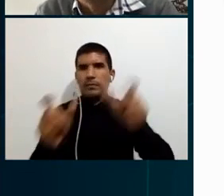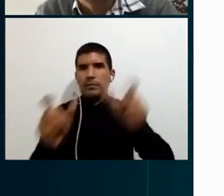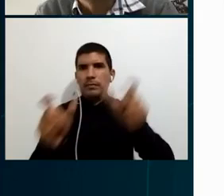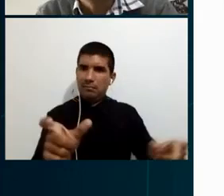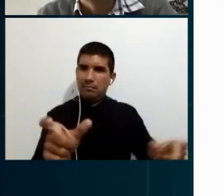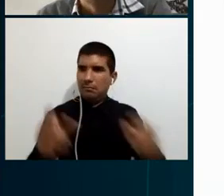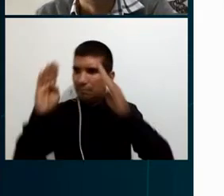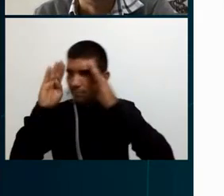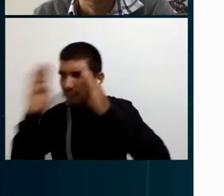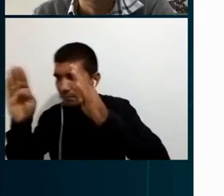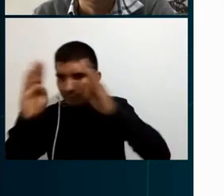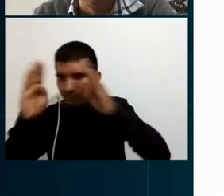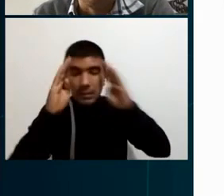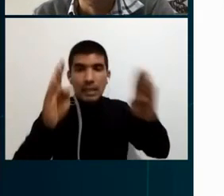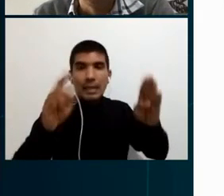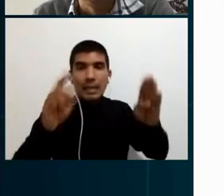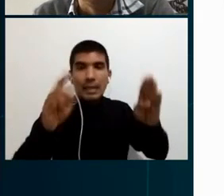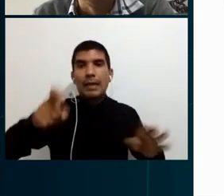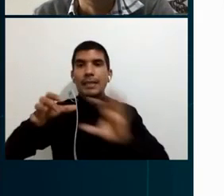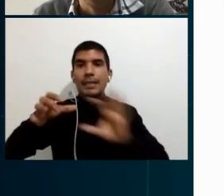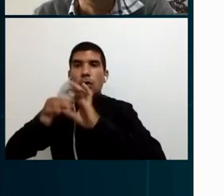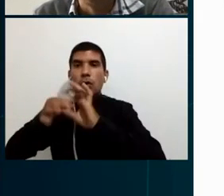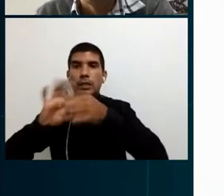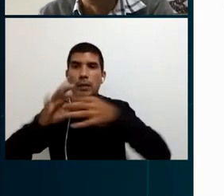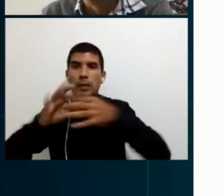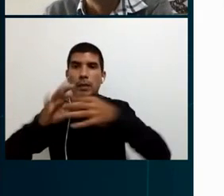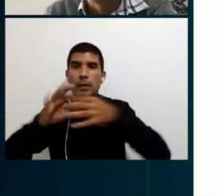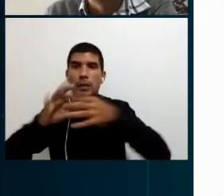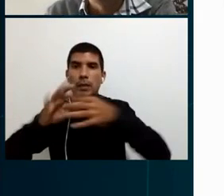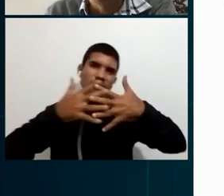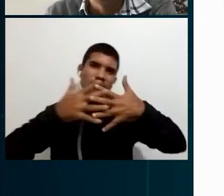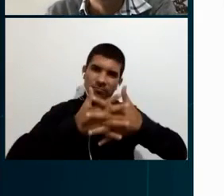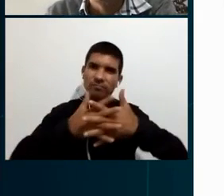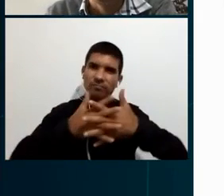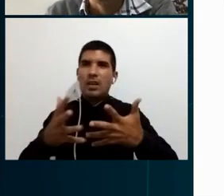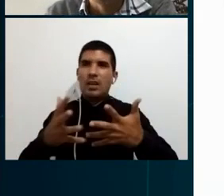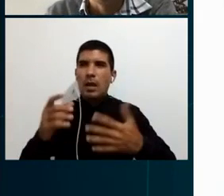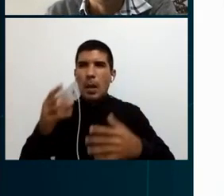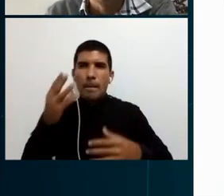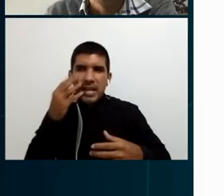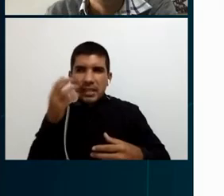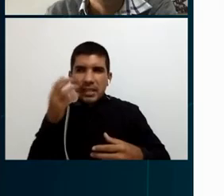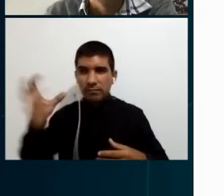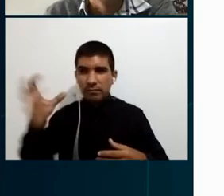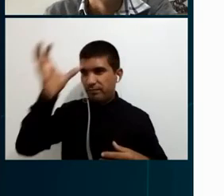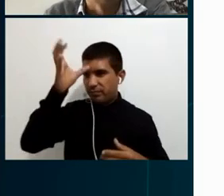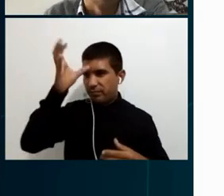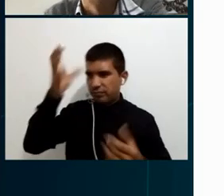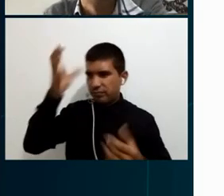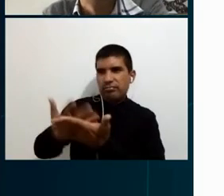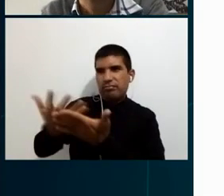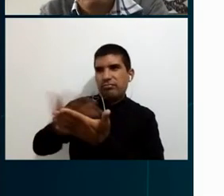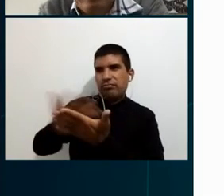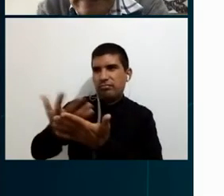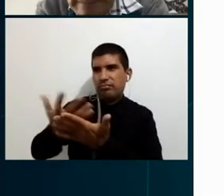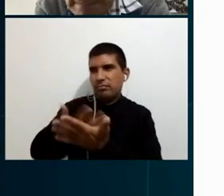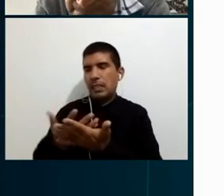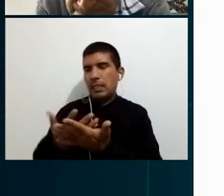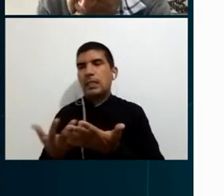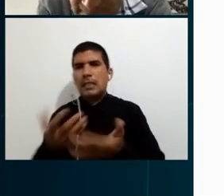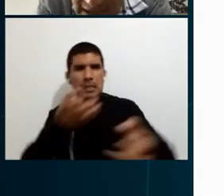sincronización. Necesitas de los expertos en innovación para que entiendan cuáles son los problemas de tu cliente.